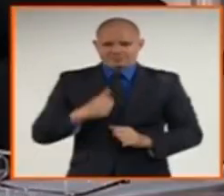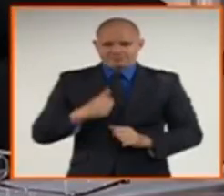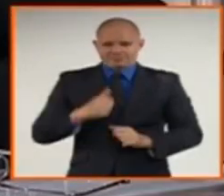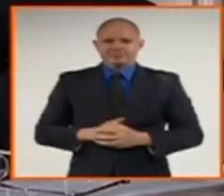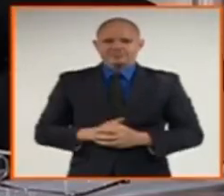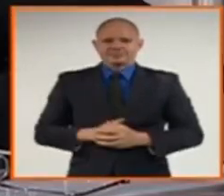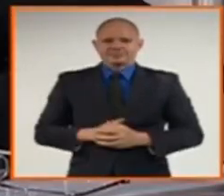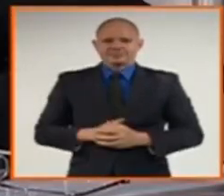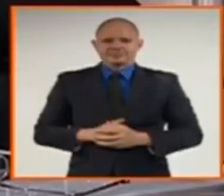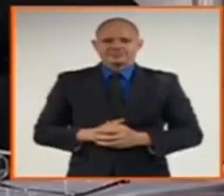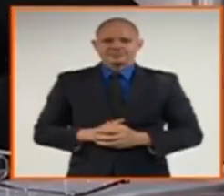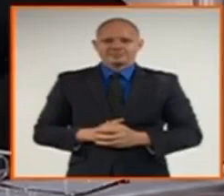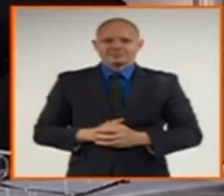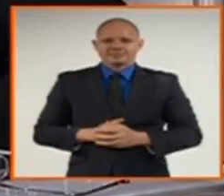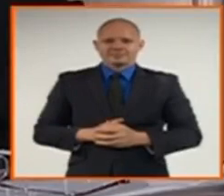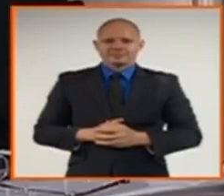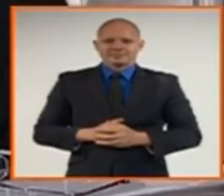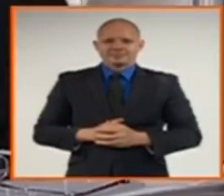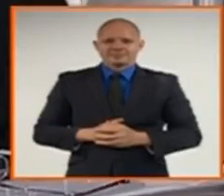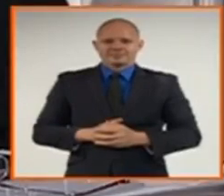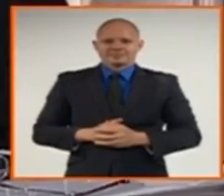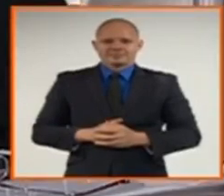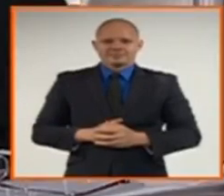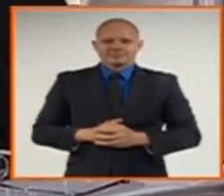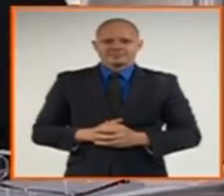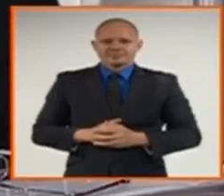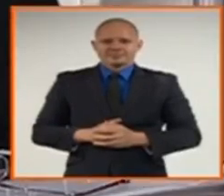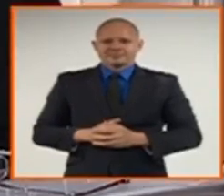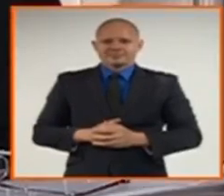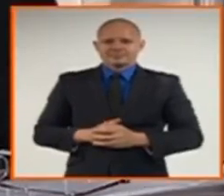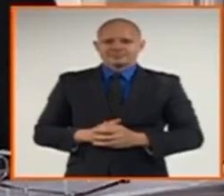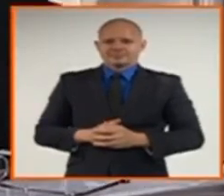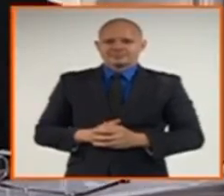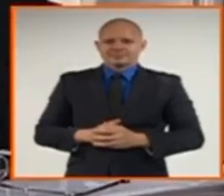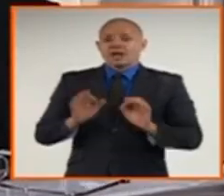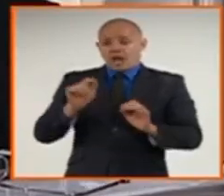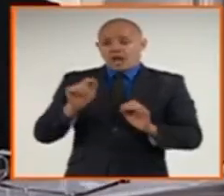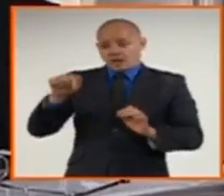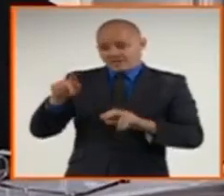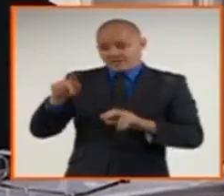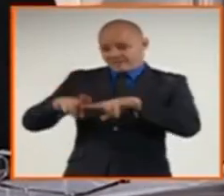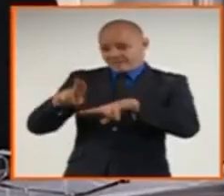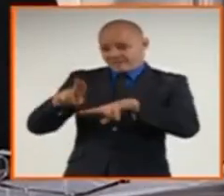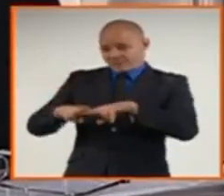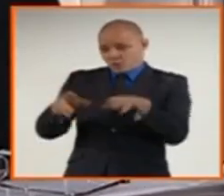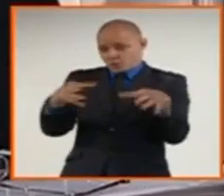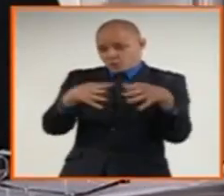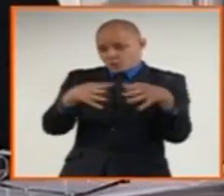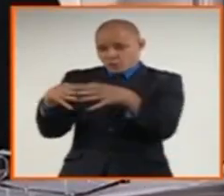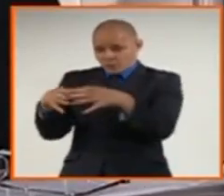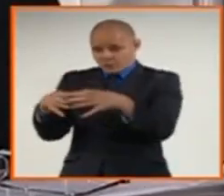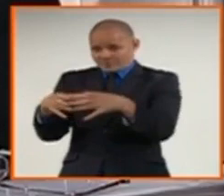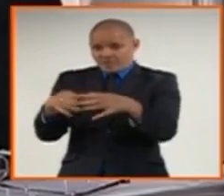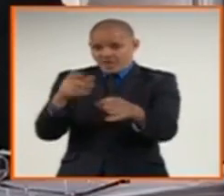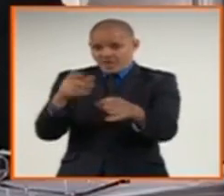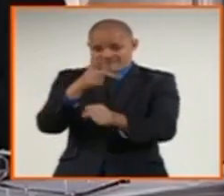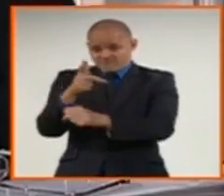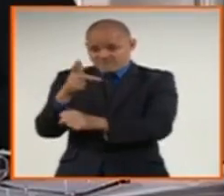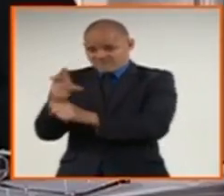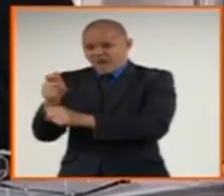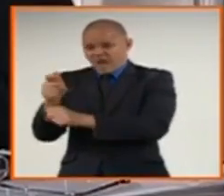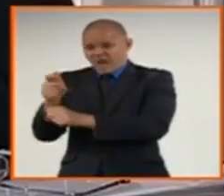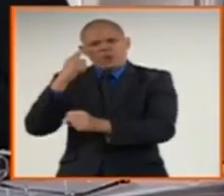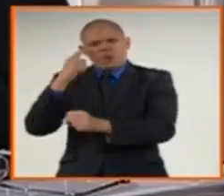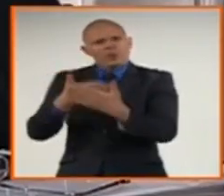caso de Meñique, los anticuerpos y la inhibición. Nuevamente se observa, en